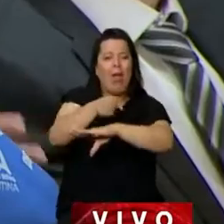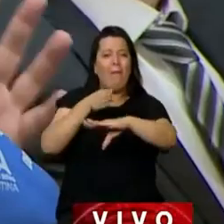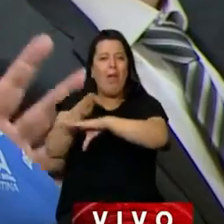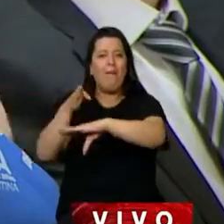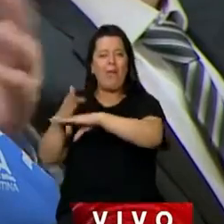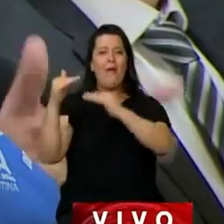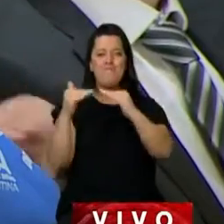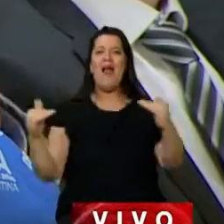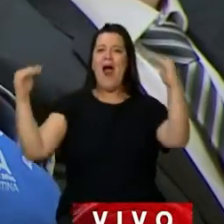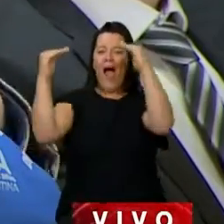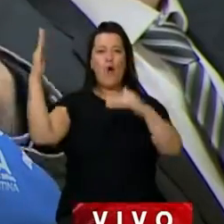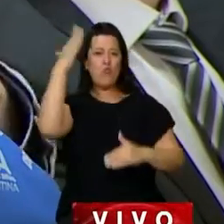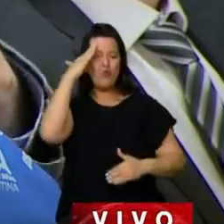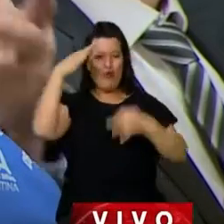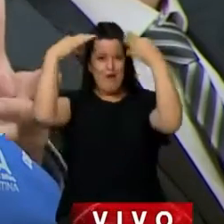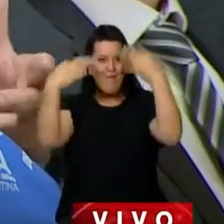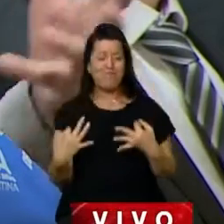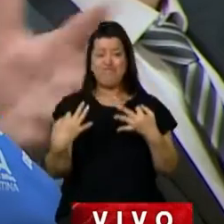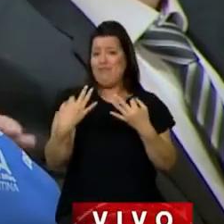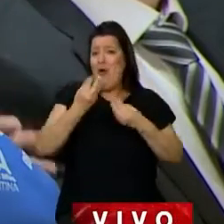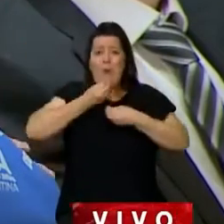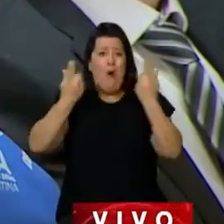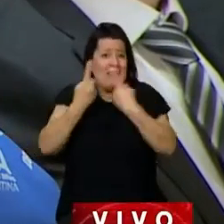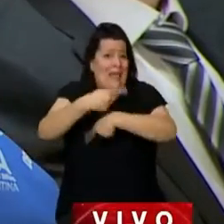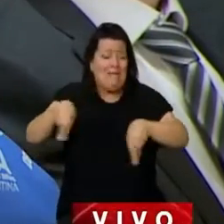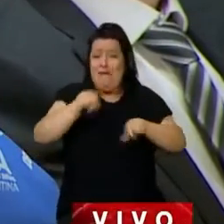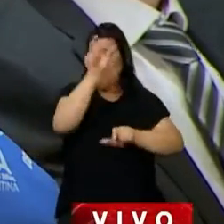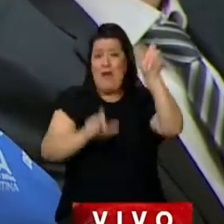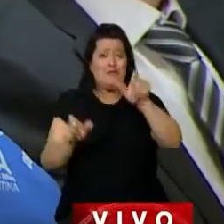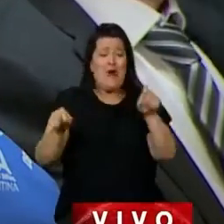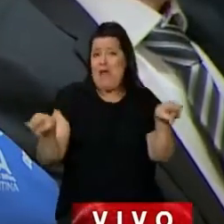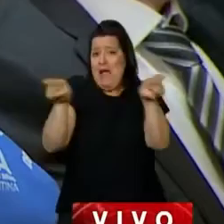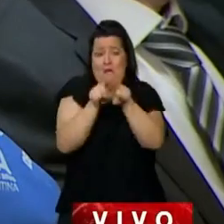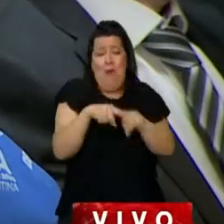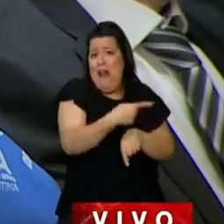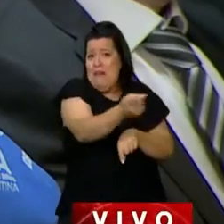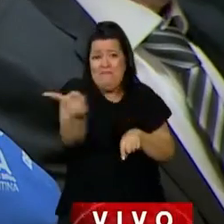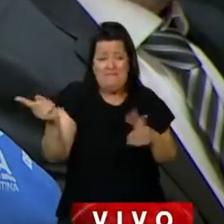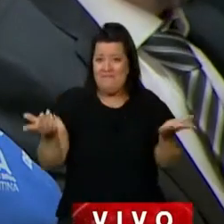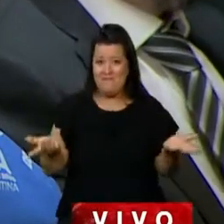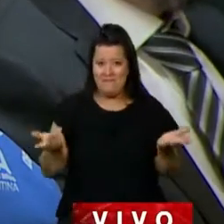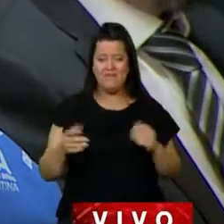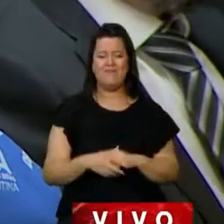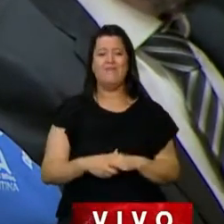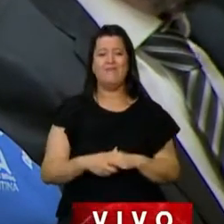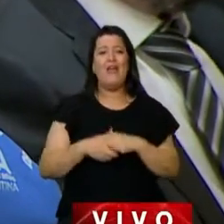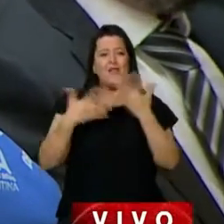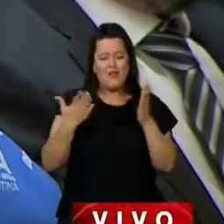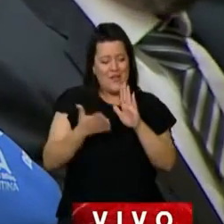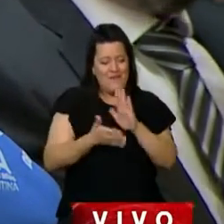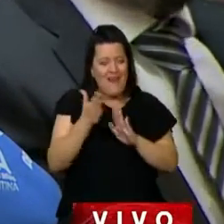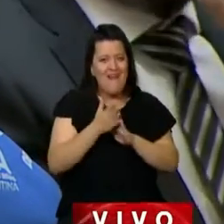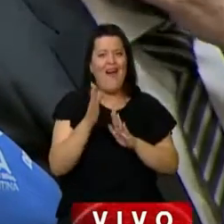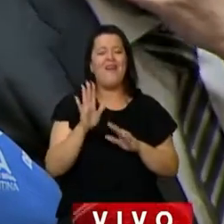al nivel cultural, al nivel que se le ocurra como cualquiera de los otros individuos. Entonces, para ir